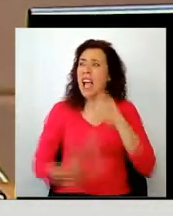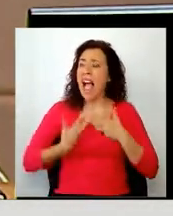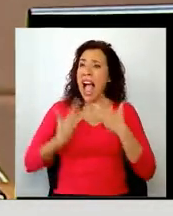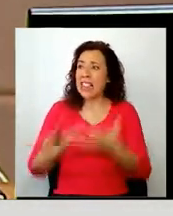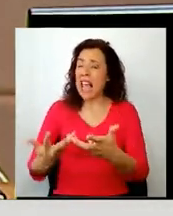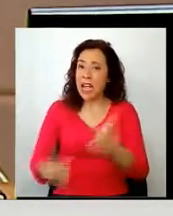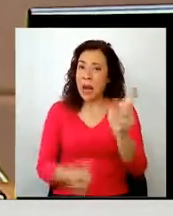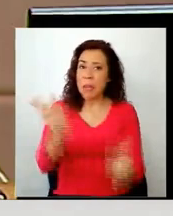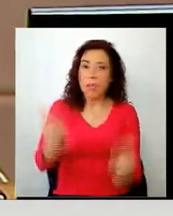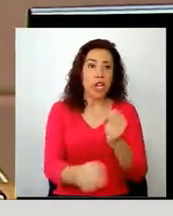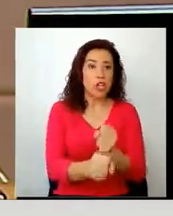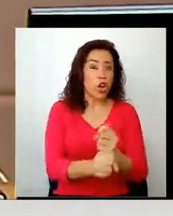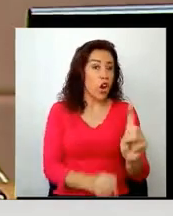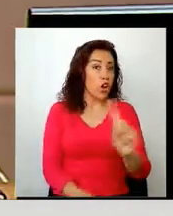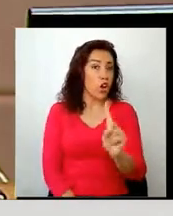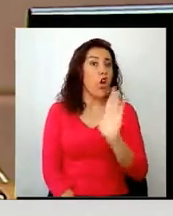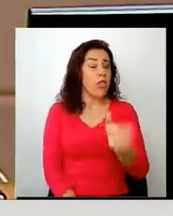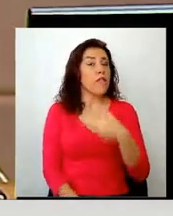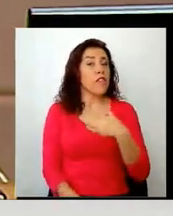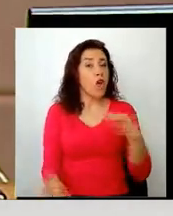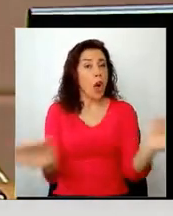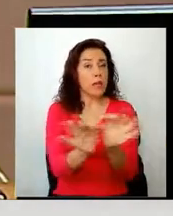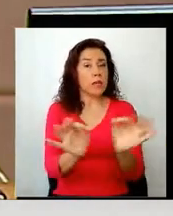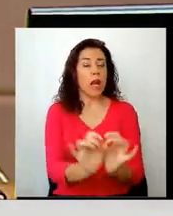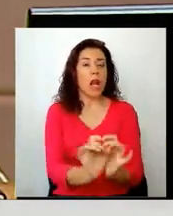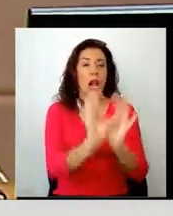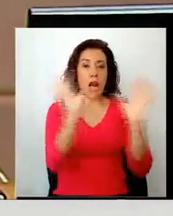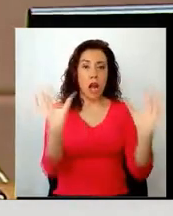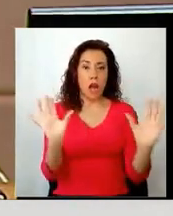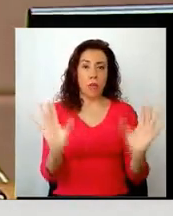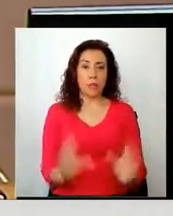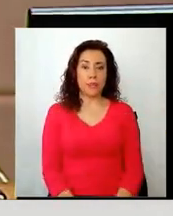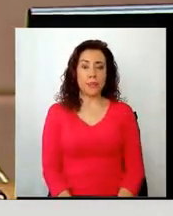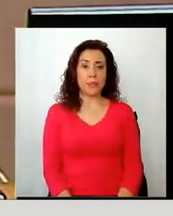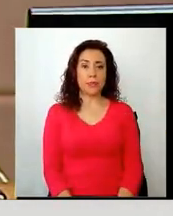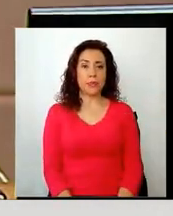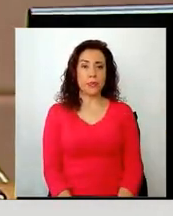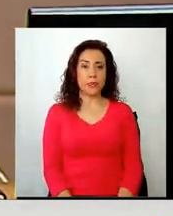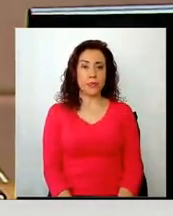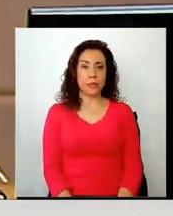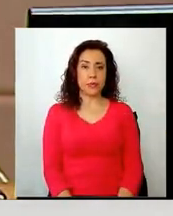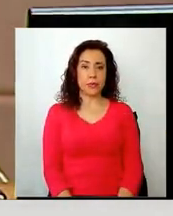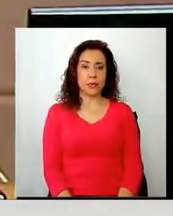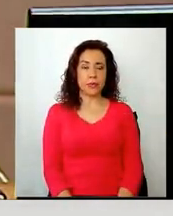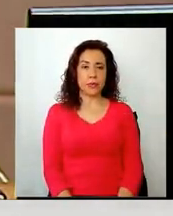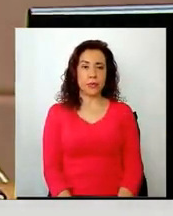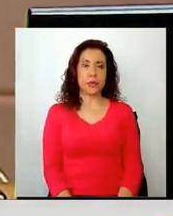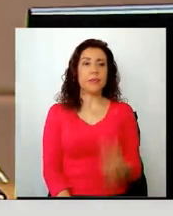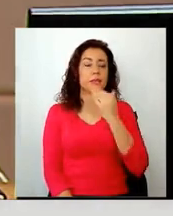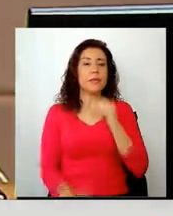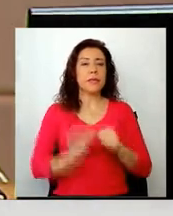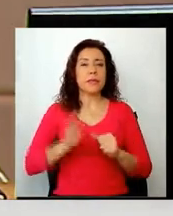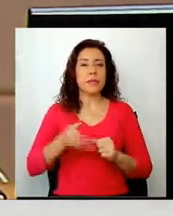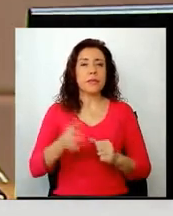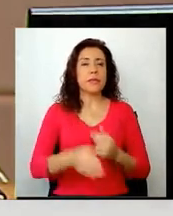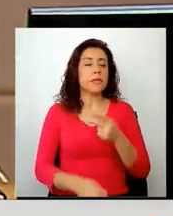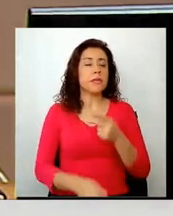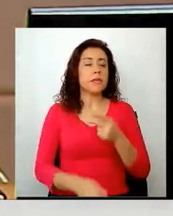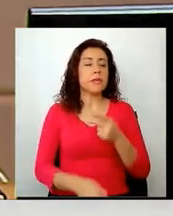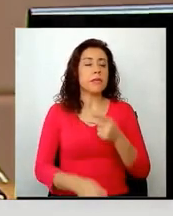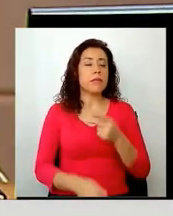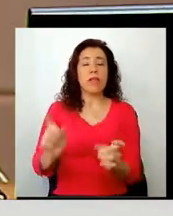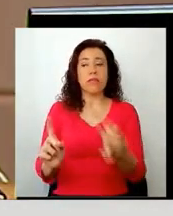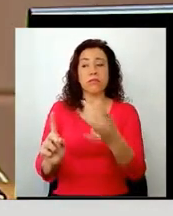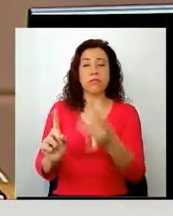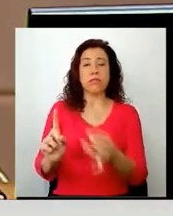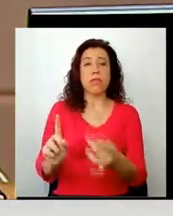yo creo que eso hay que dejarlo muy muy en claro pero que por lo demás permanentemente ven vulnerados sus derechos habiendo incluso